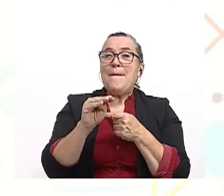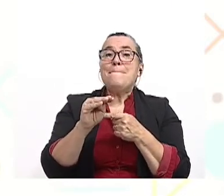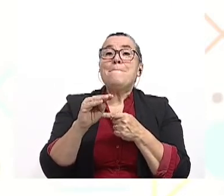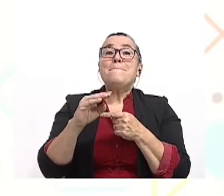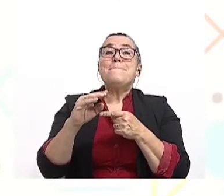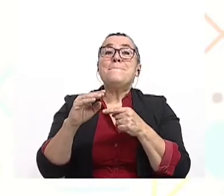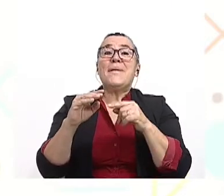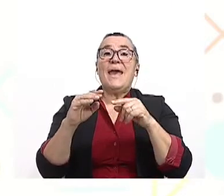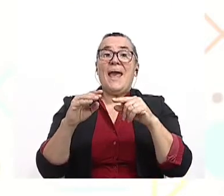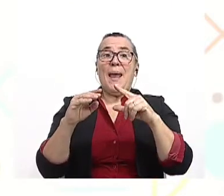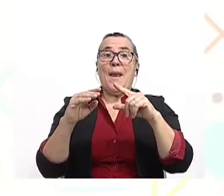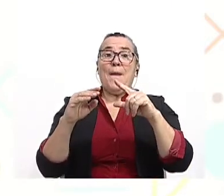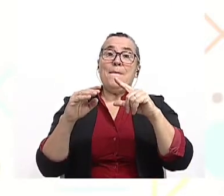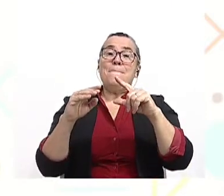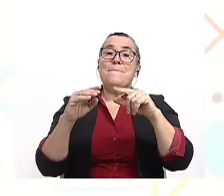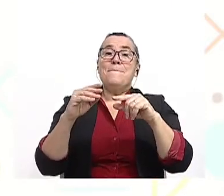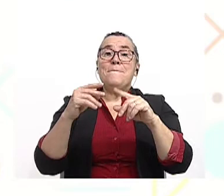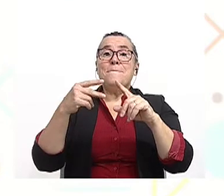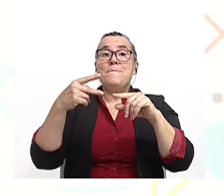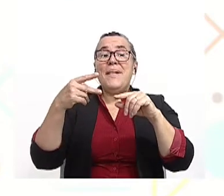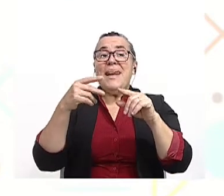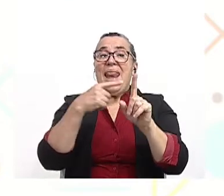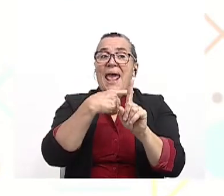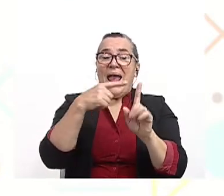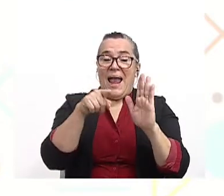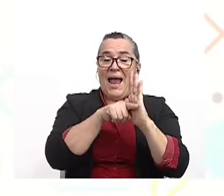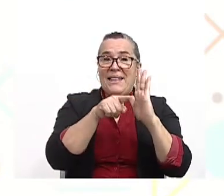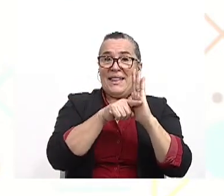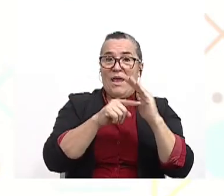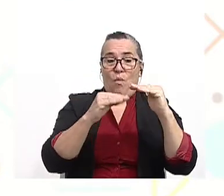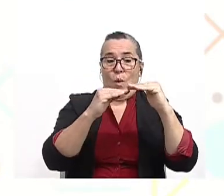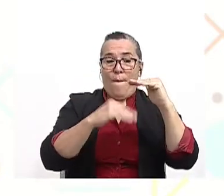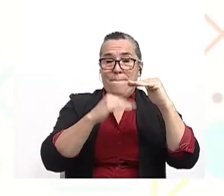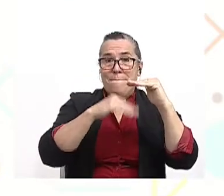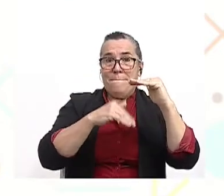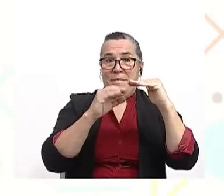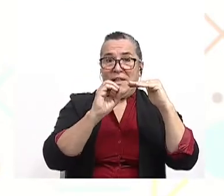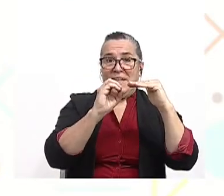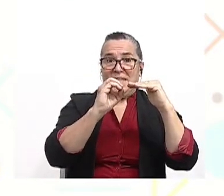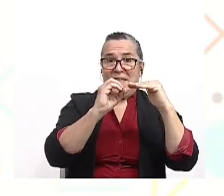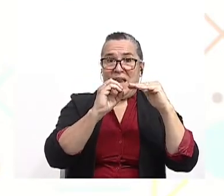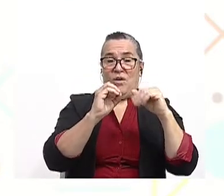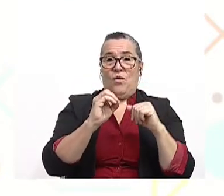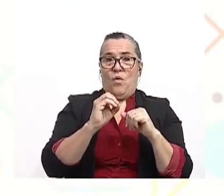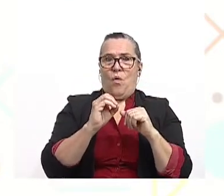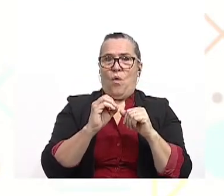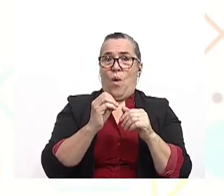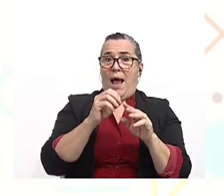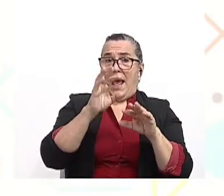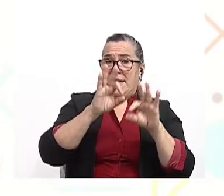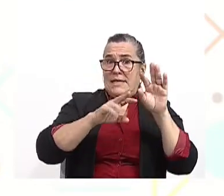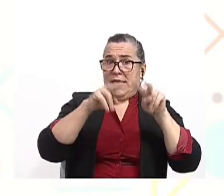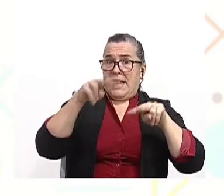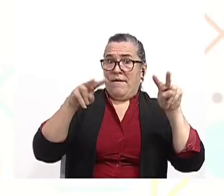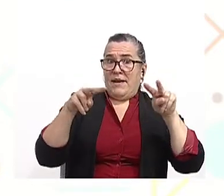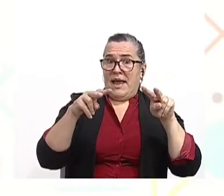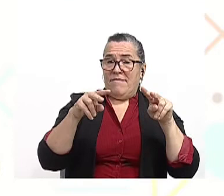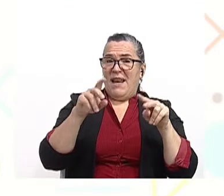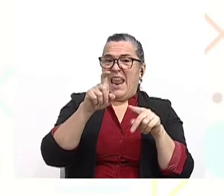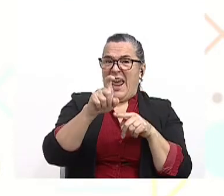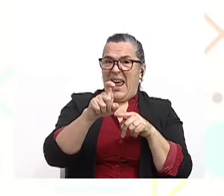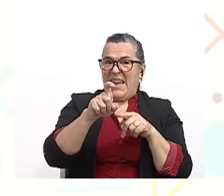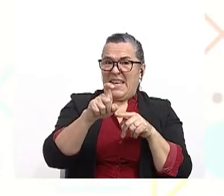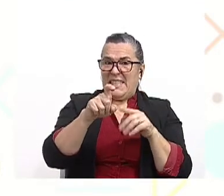0, es decir, un valor negativo. Cuando el número que está antes de la variable x es negativo,